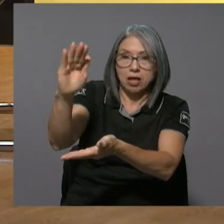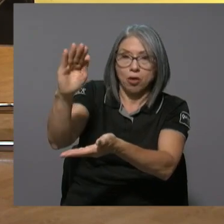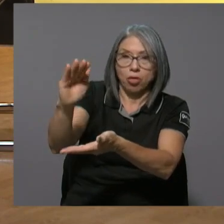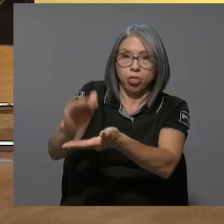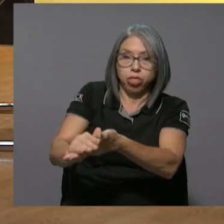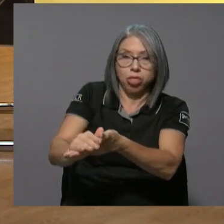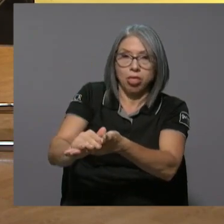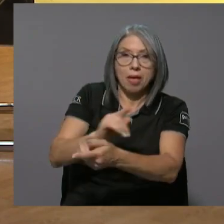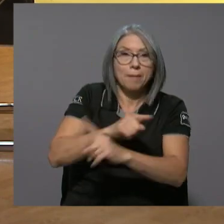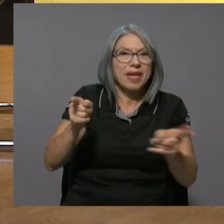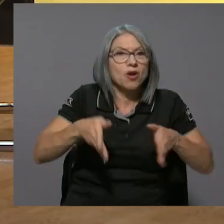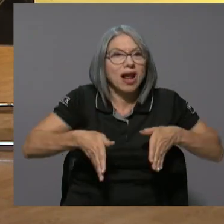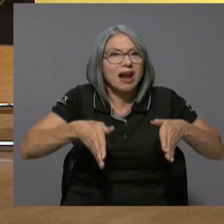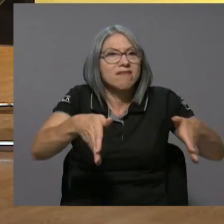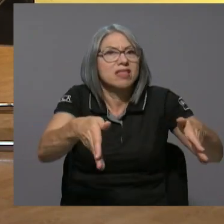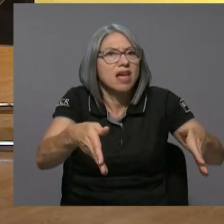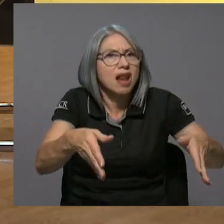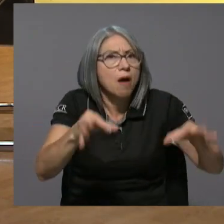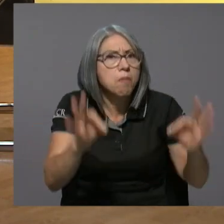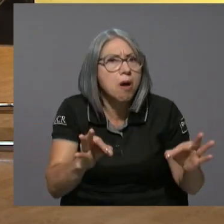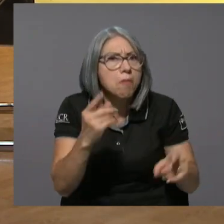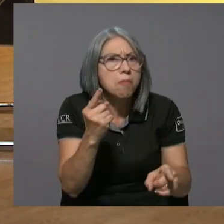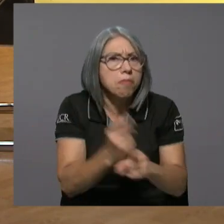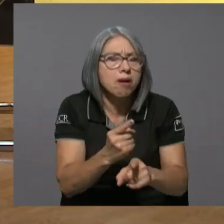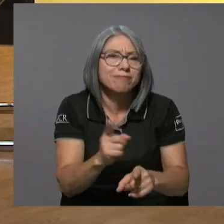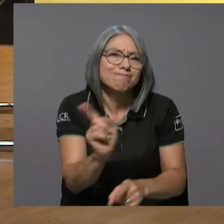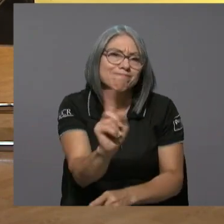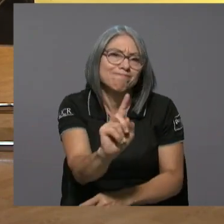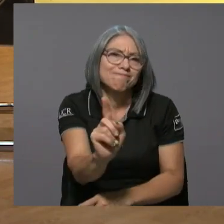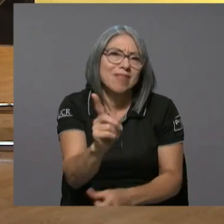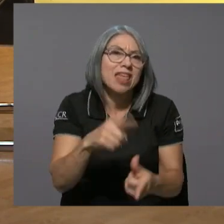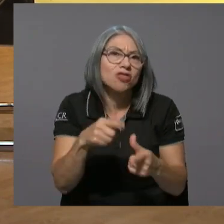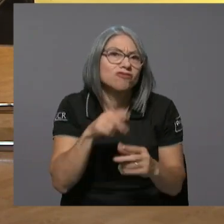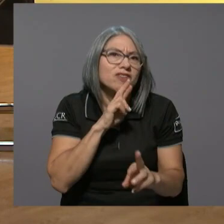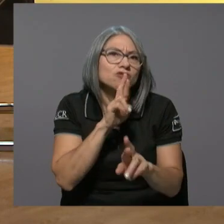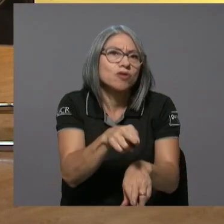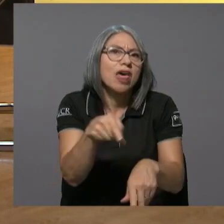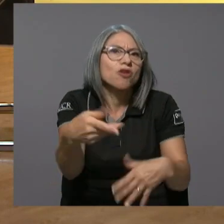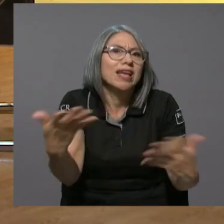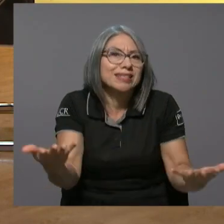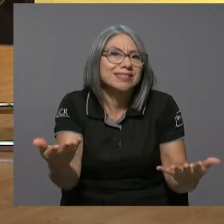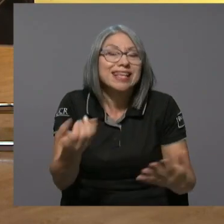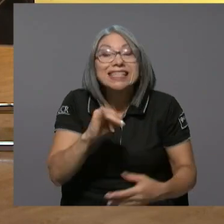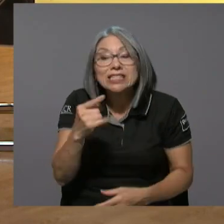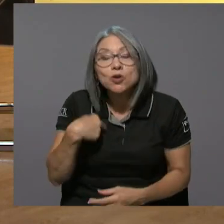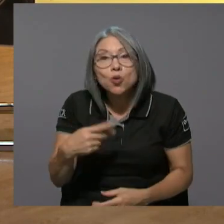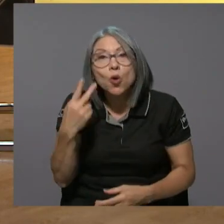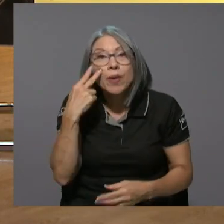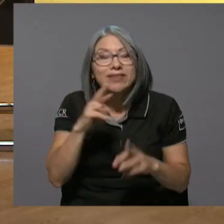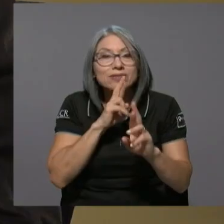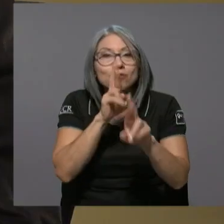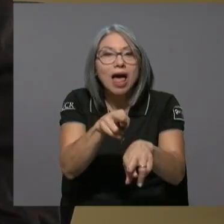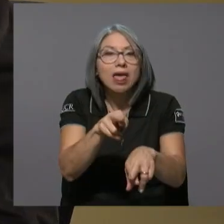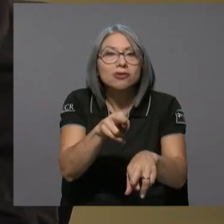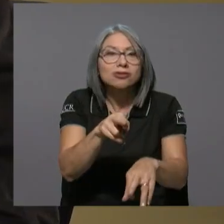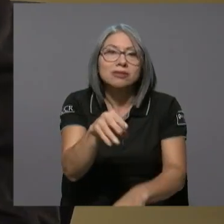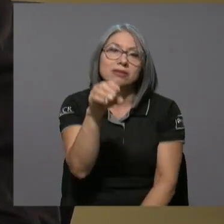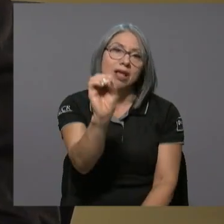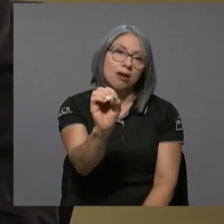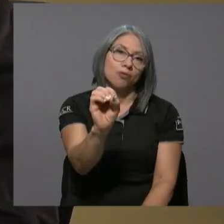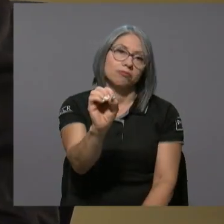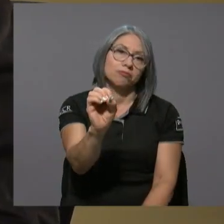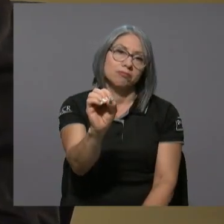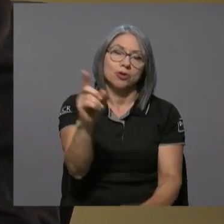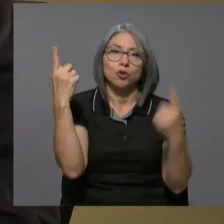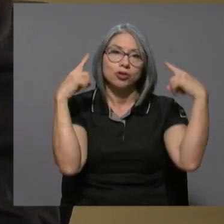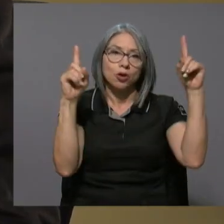¿verdad? Es decir, entonces, ¿cuál fue el resultado ahí, ¿verdad? Si uno lo ve por resultados, el resultado es cero, ¿verdad? Eso no se